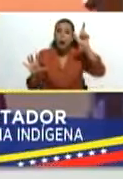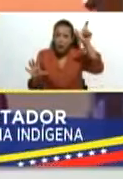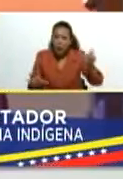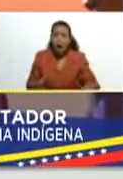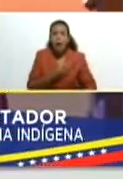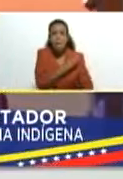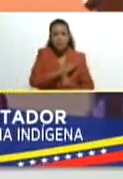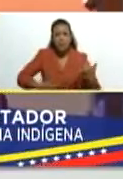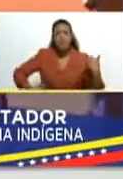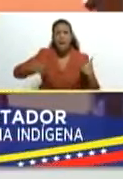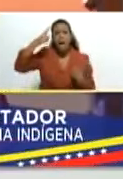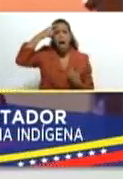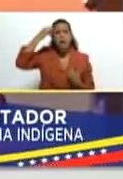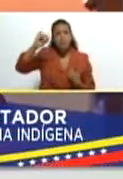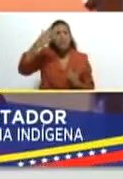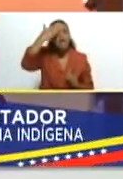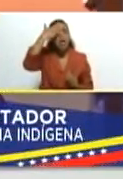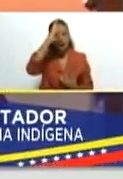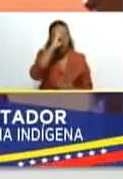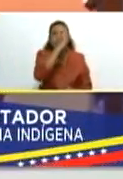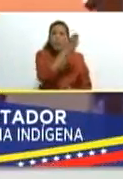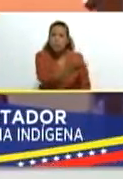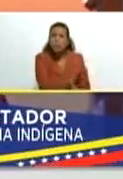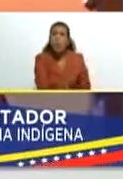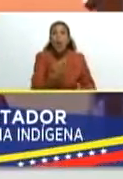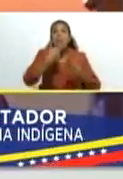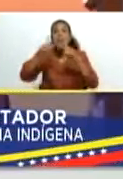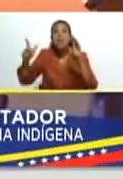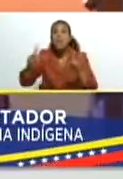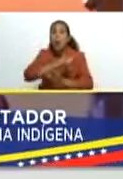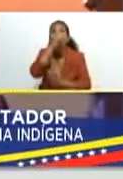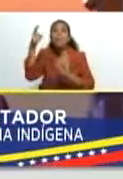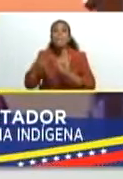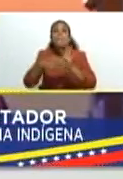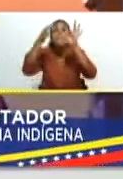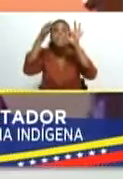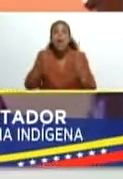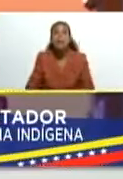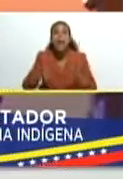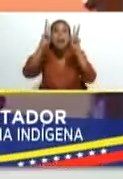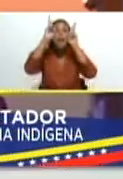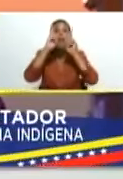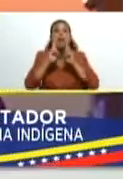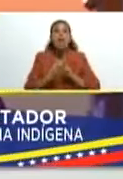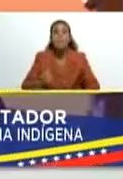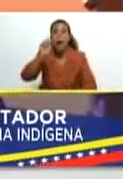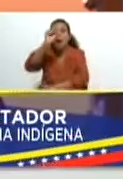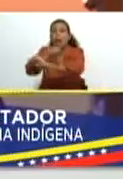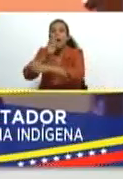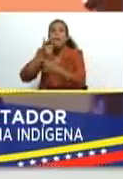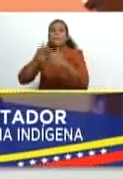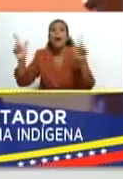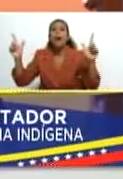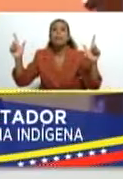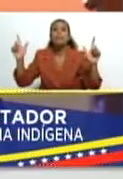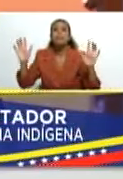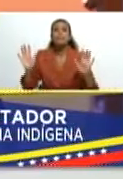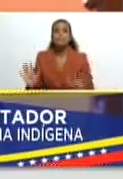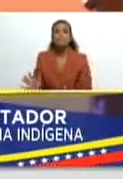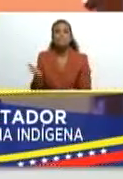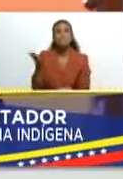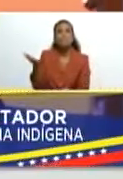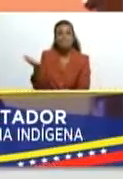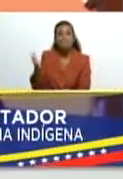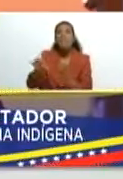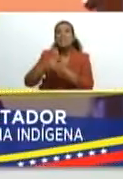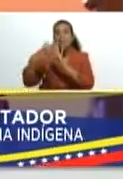razón y que había que darle la libertad, la liberación a los esclavos,